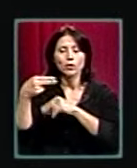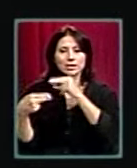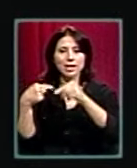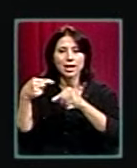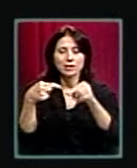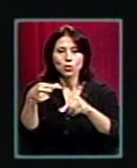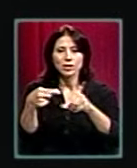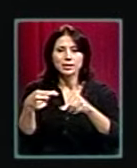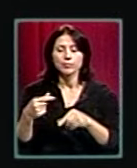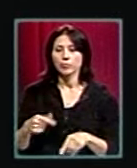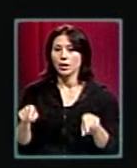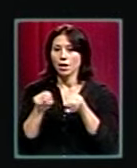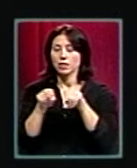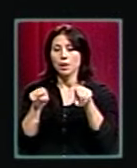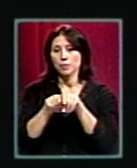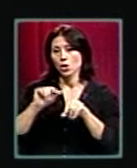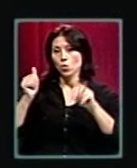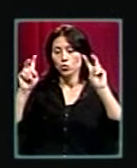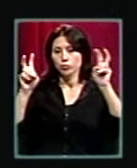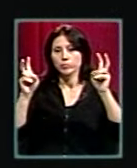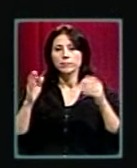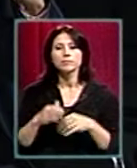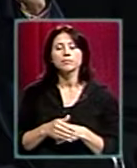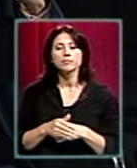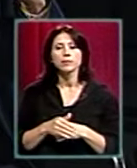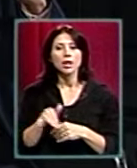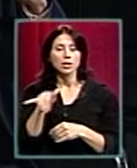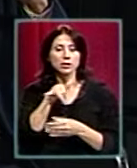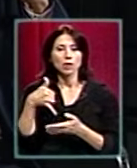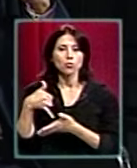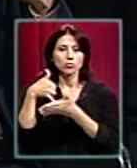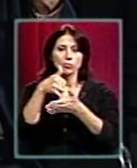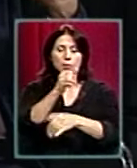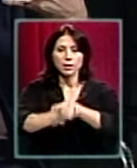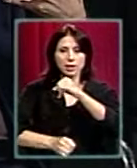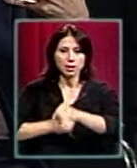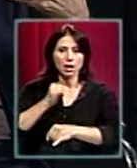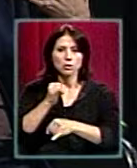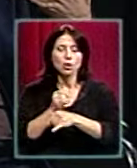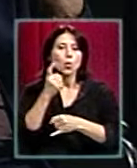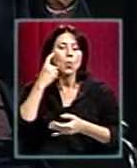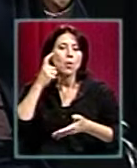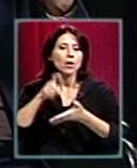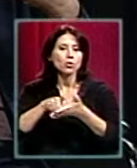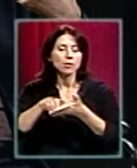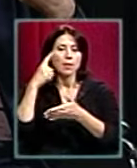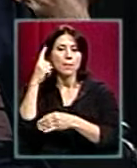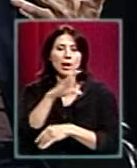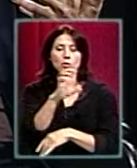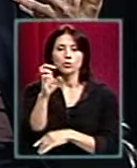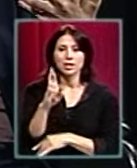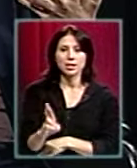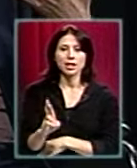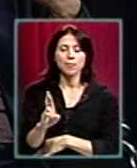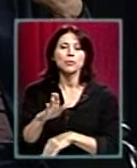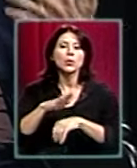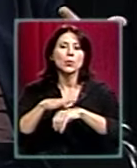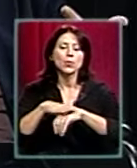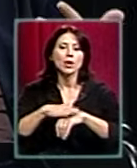me parece que también el otro aspecto es, siendo un premio internacional, un reconocimiento para Costa Rica de las